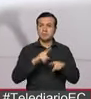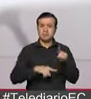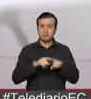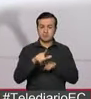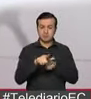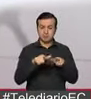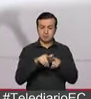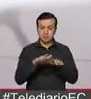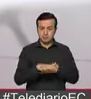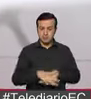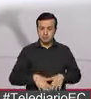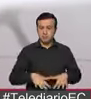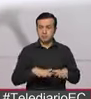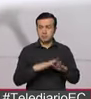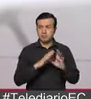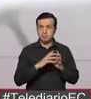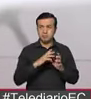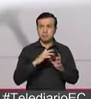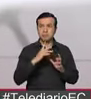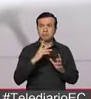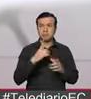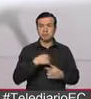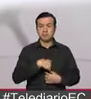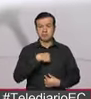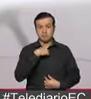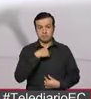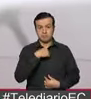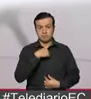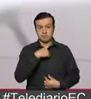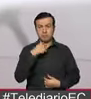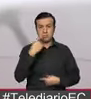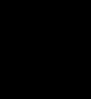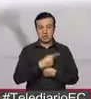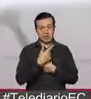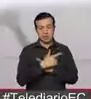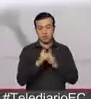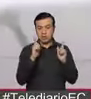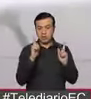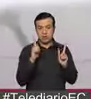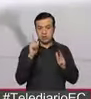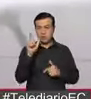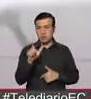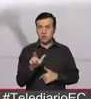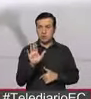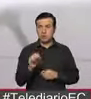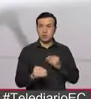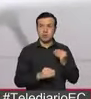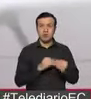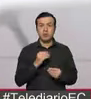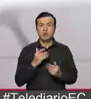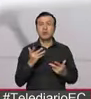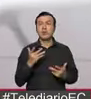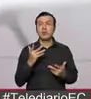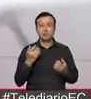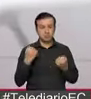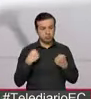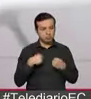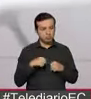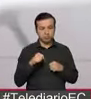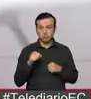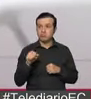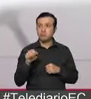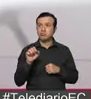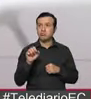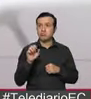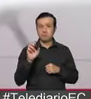encontraba en el sector de civil en su día franco fue el que básicamente continuó y